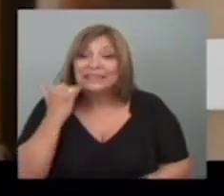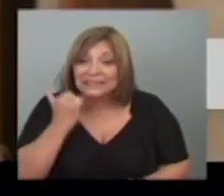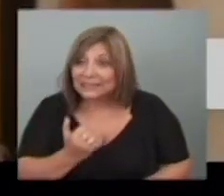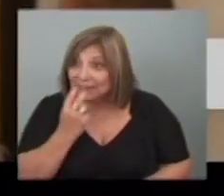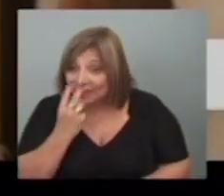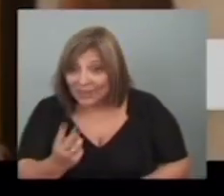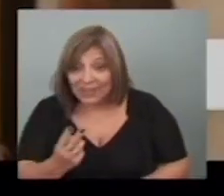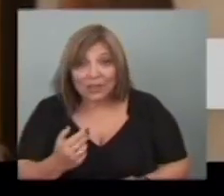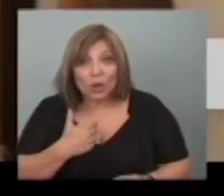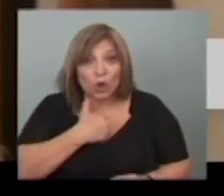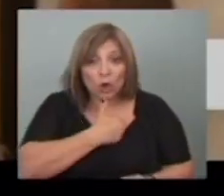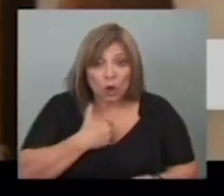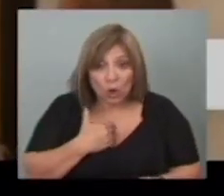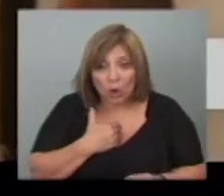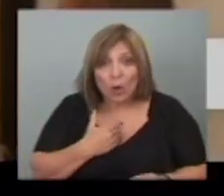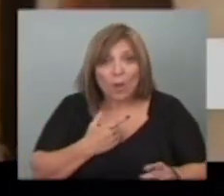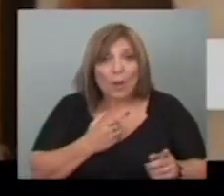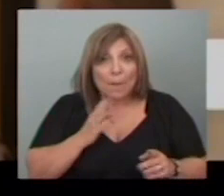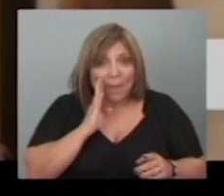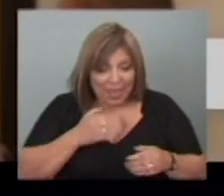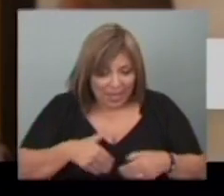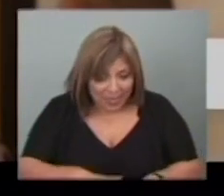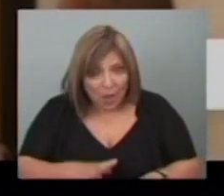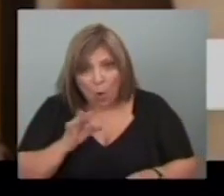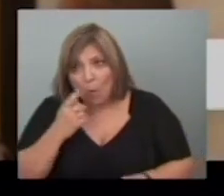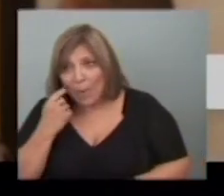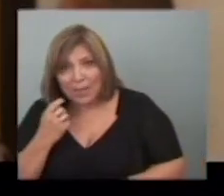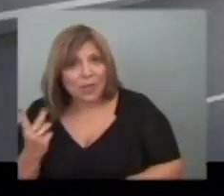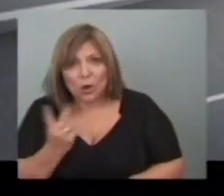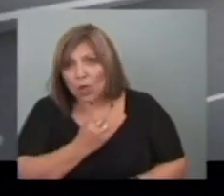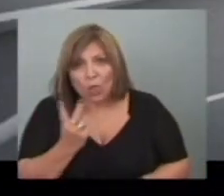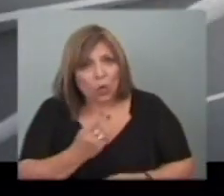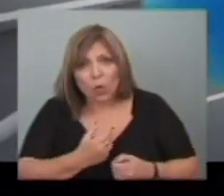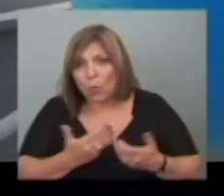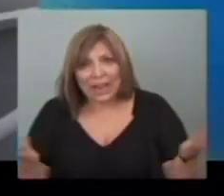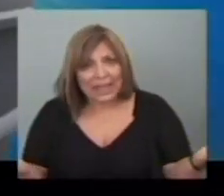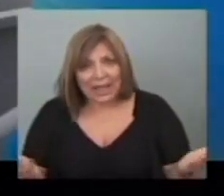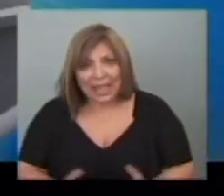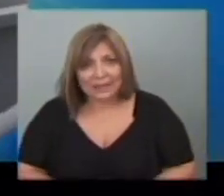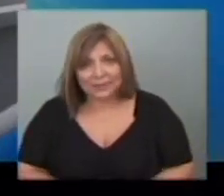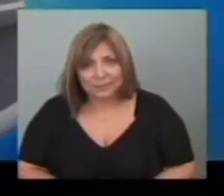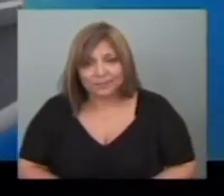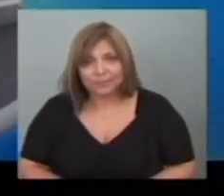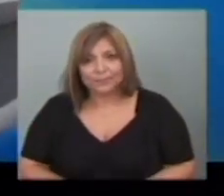que esto de los roles maternales o paternal lo puede jugar cualquiera de los dos sexos.